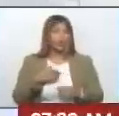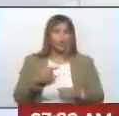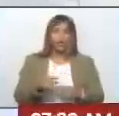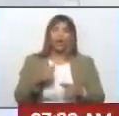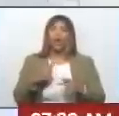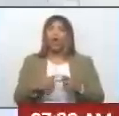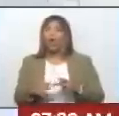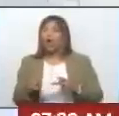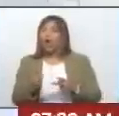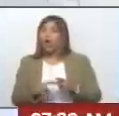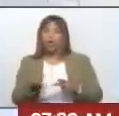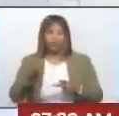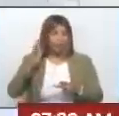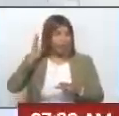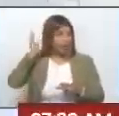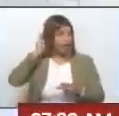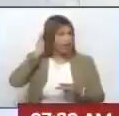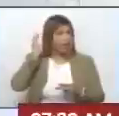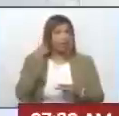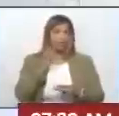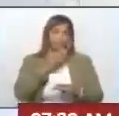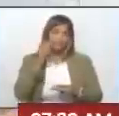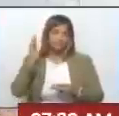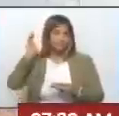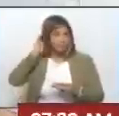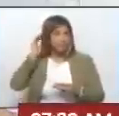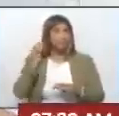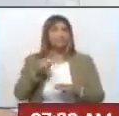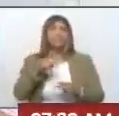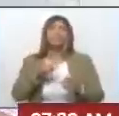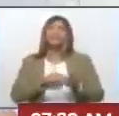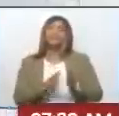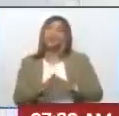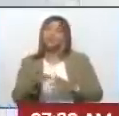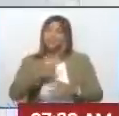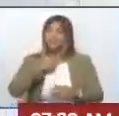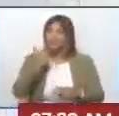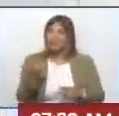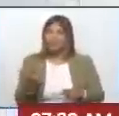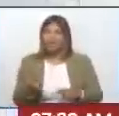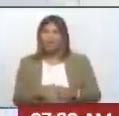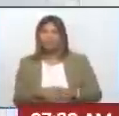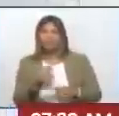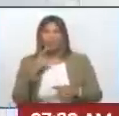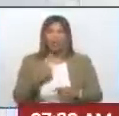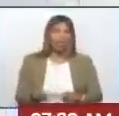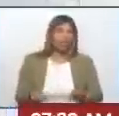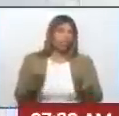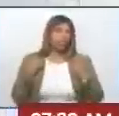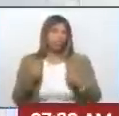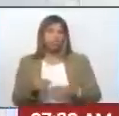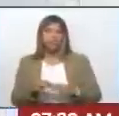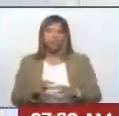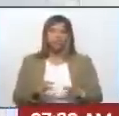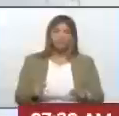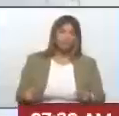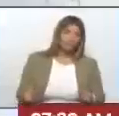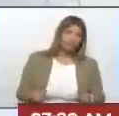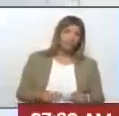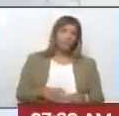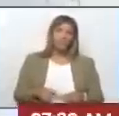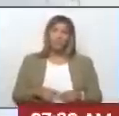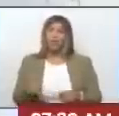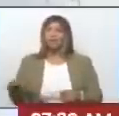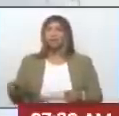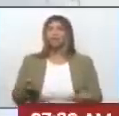otra cara, que es la cara de la sinvergüenzura, de la vagabundería, de la corrupción, del tráfico de